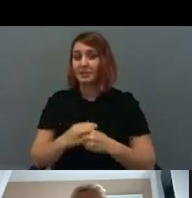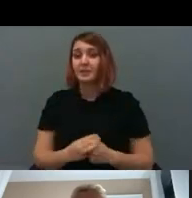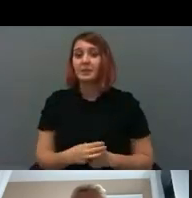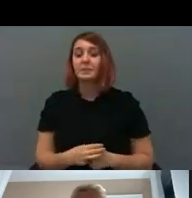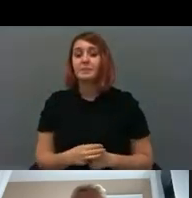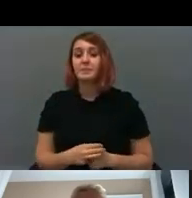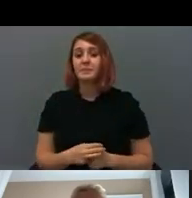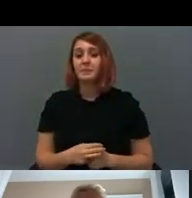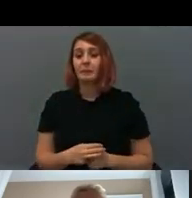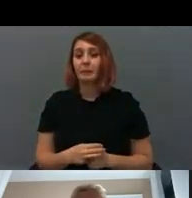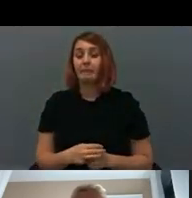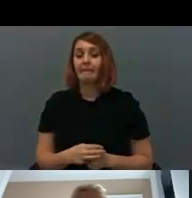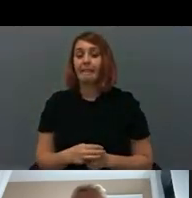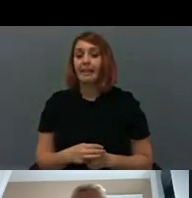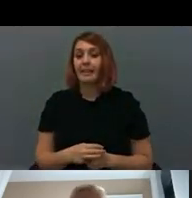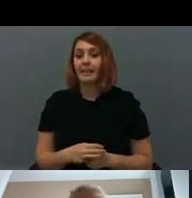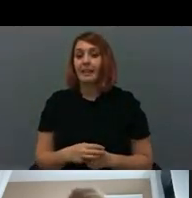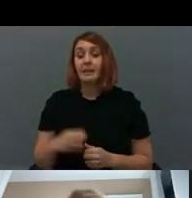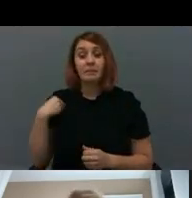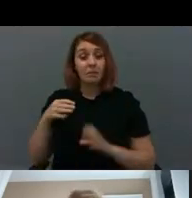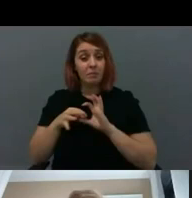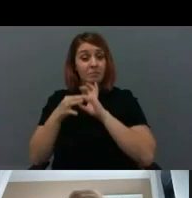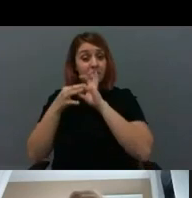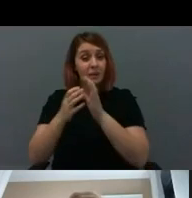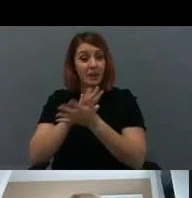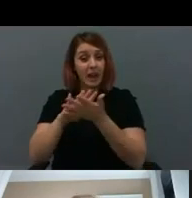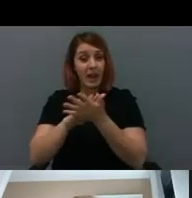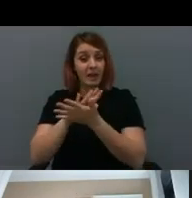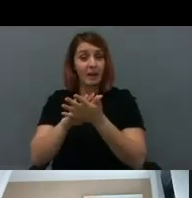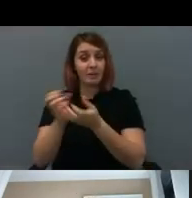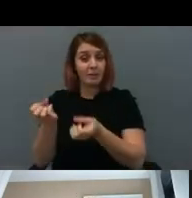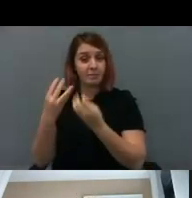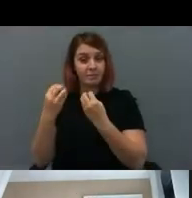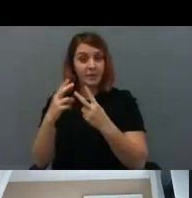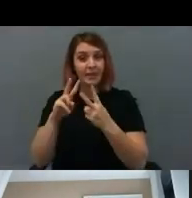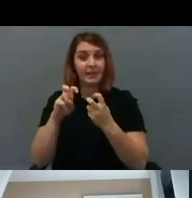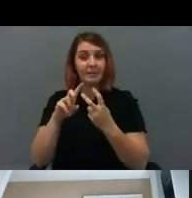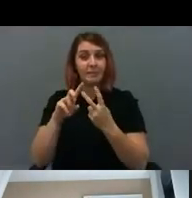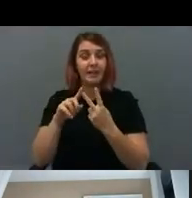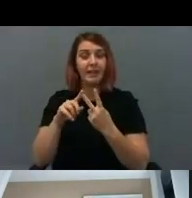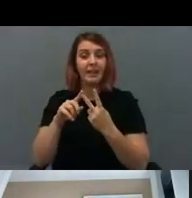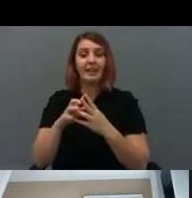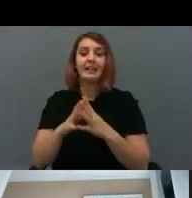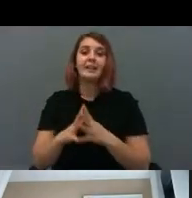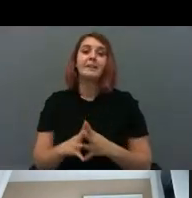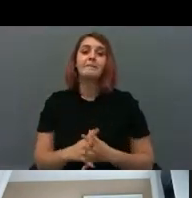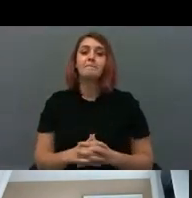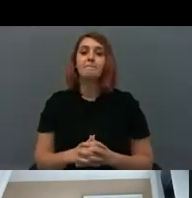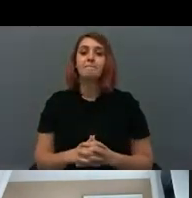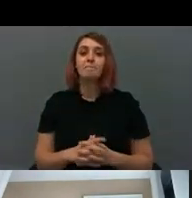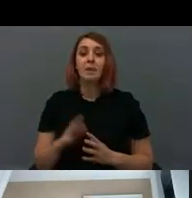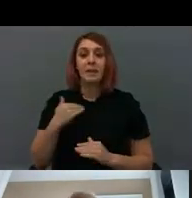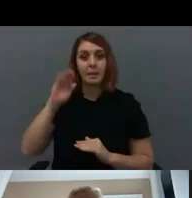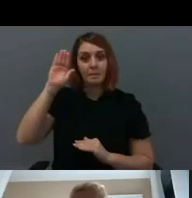nosotras. Y al hilo un poco también de lo que comentas de la otra mano, hay otra intervención